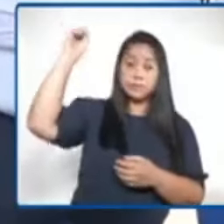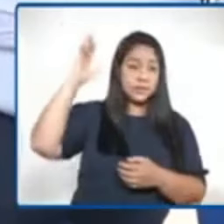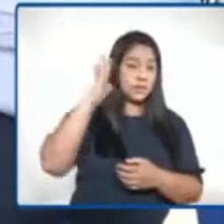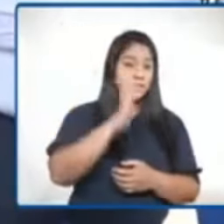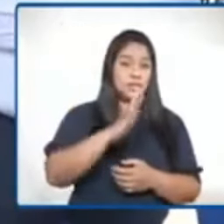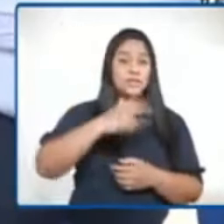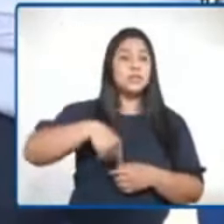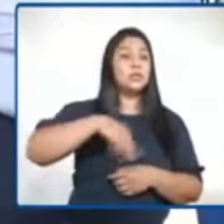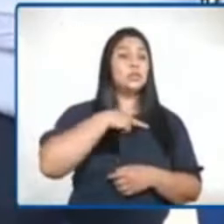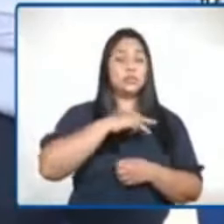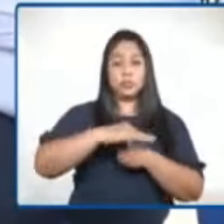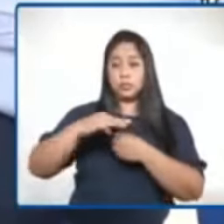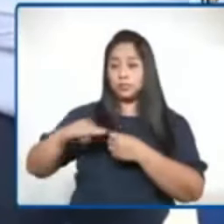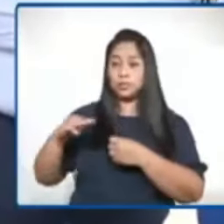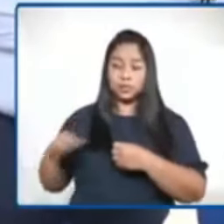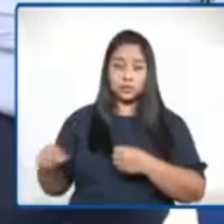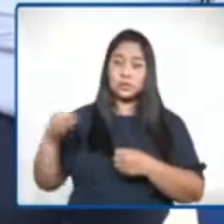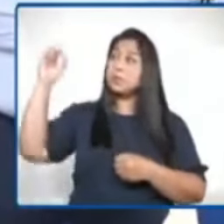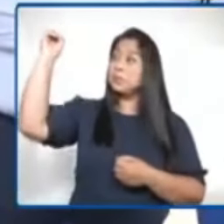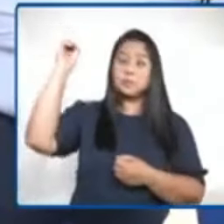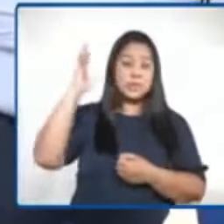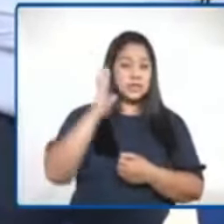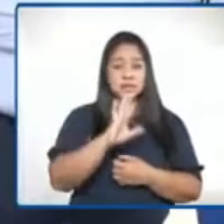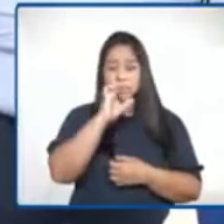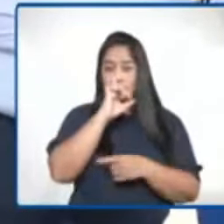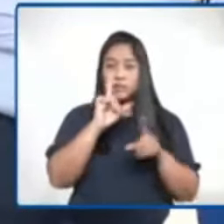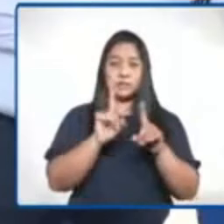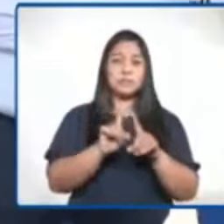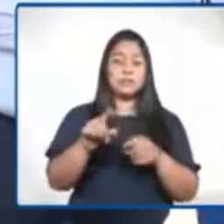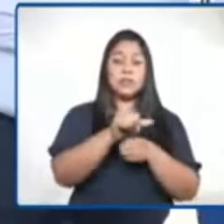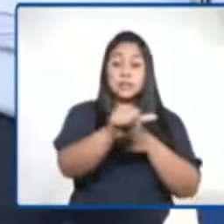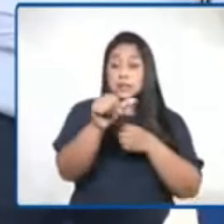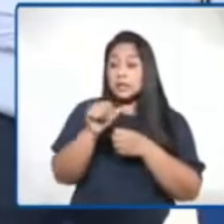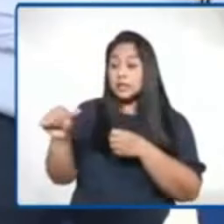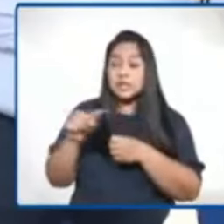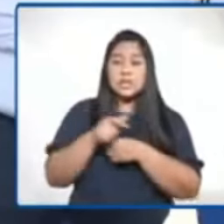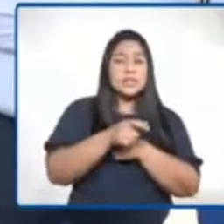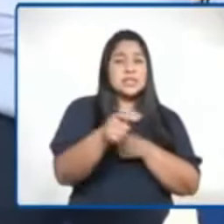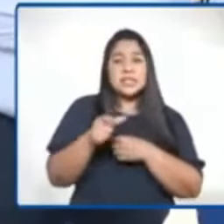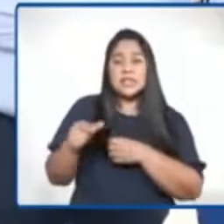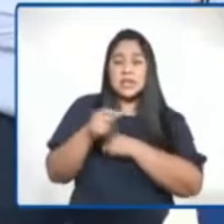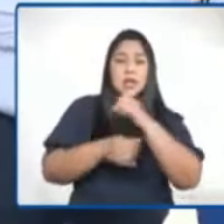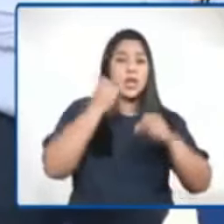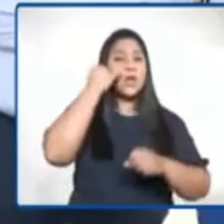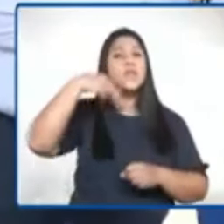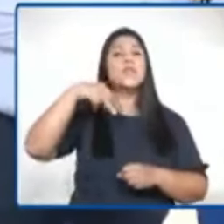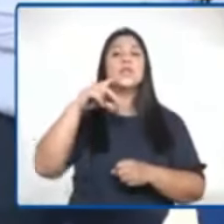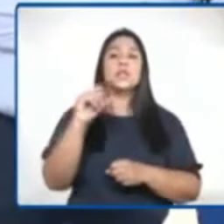nuestros municipios. Bendice, Señor, a las aldeas, caseríos, fincas y